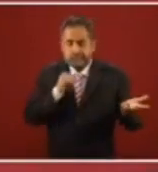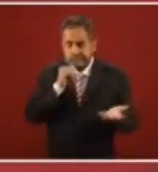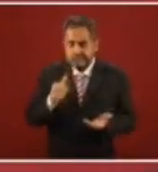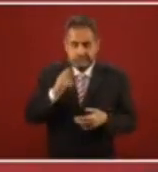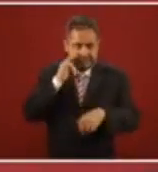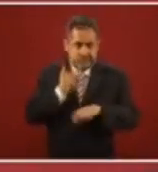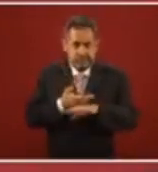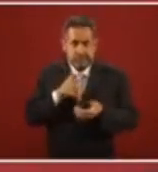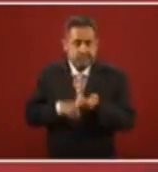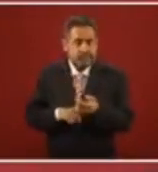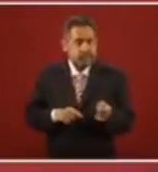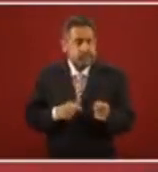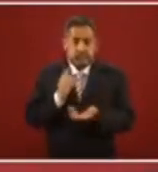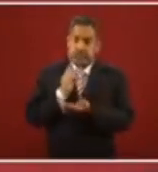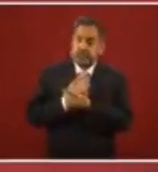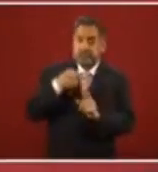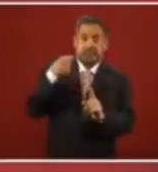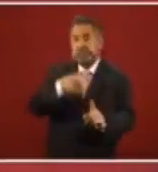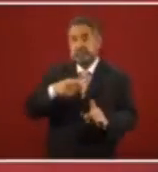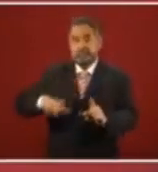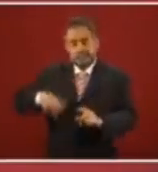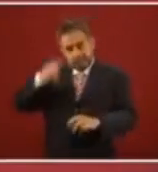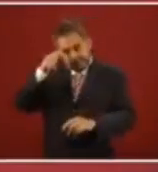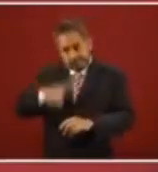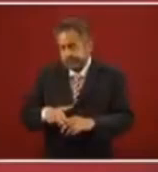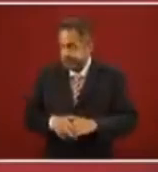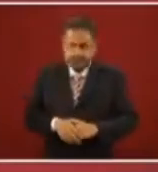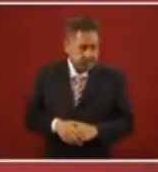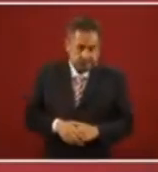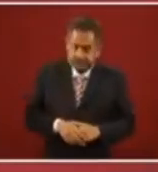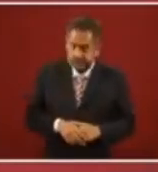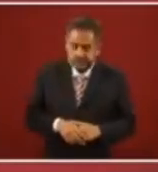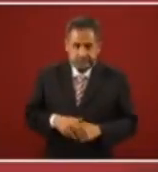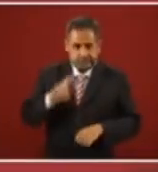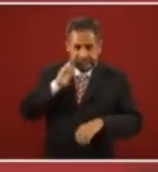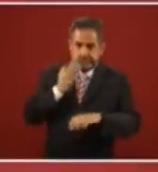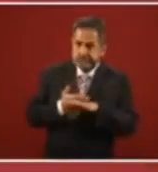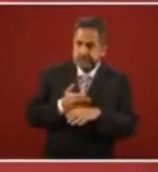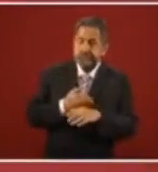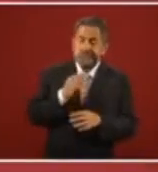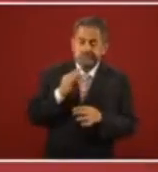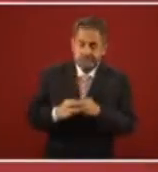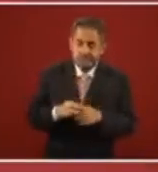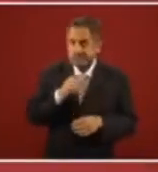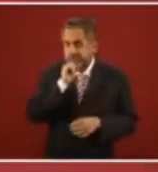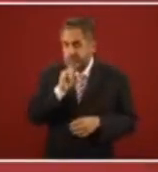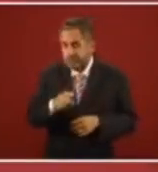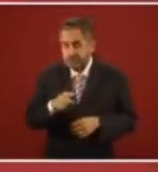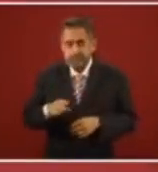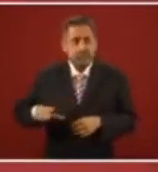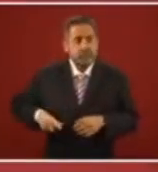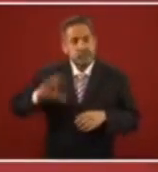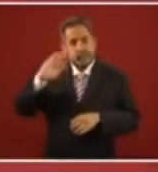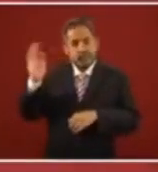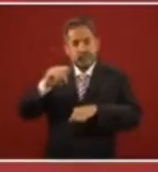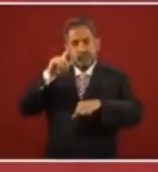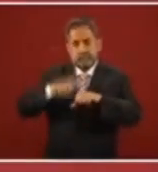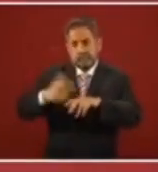responsabilidad solo del gobierno de Hidalgo es responsabilidad también y sobre todo del gobierno federal